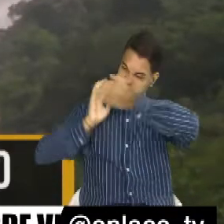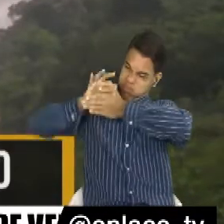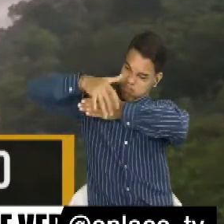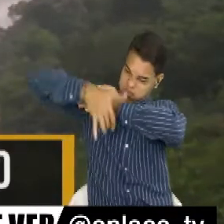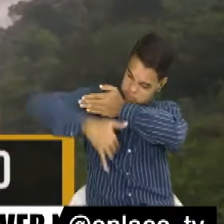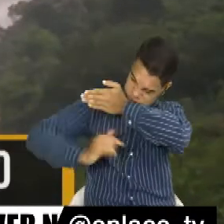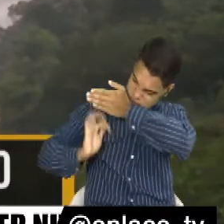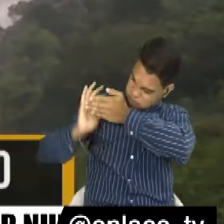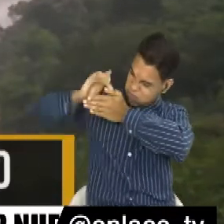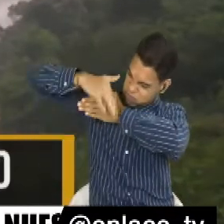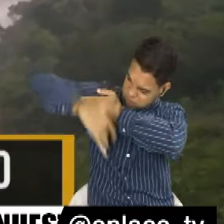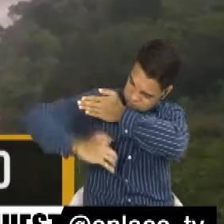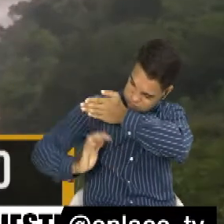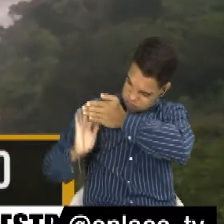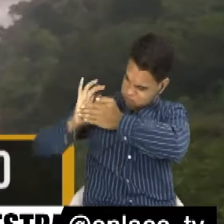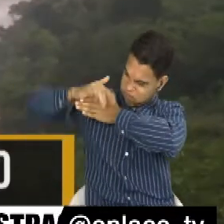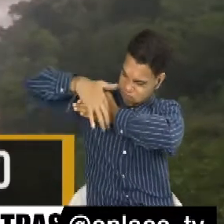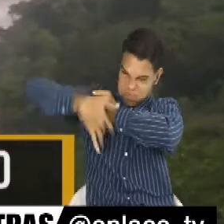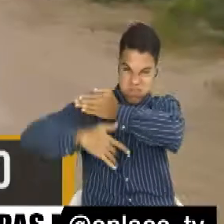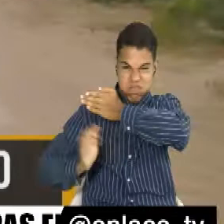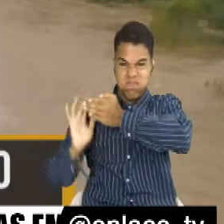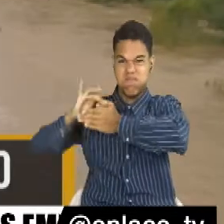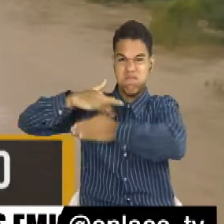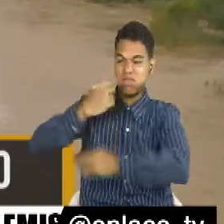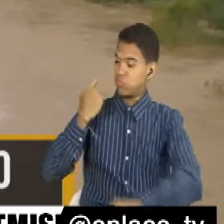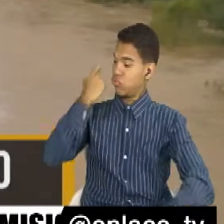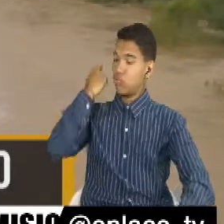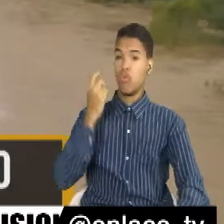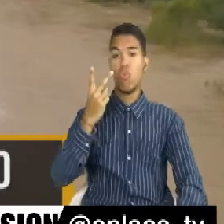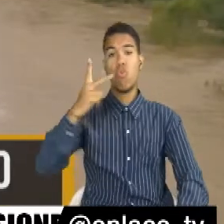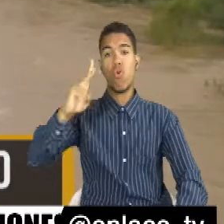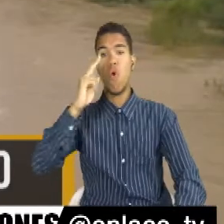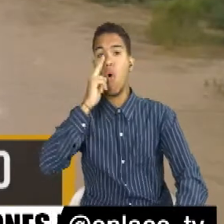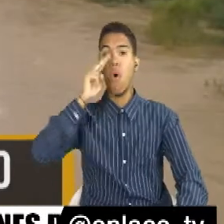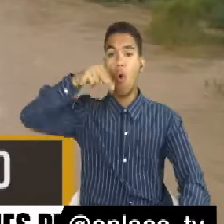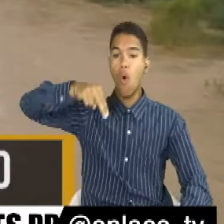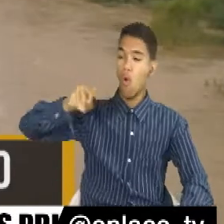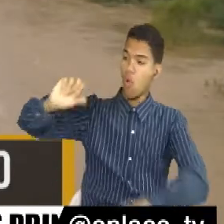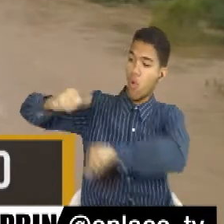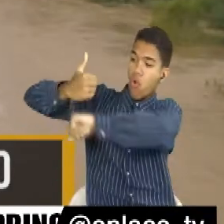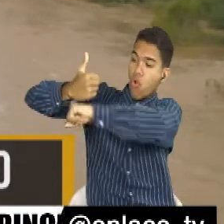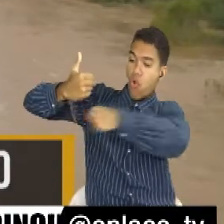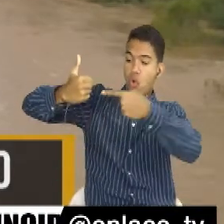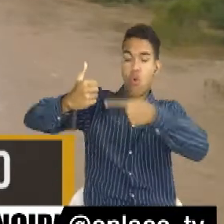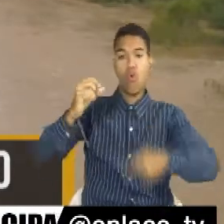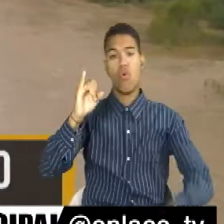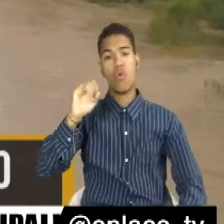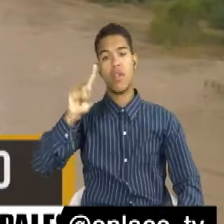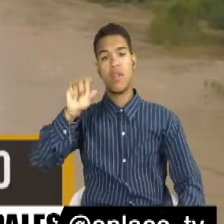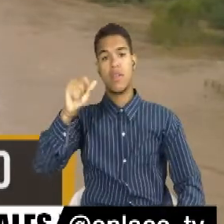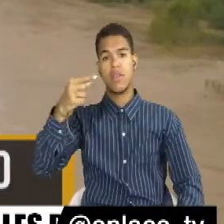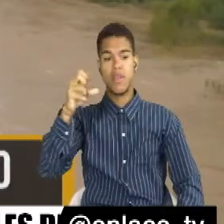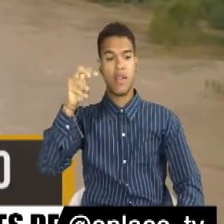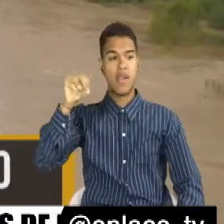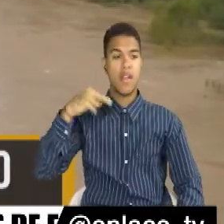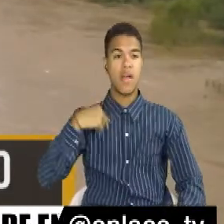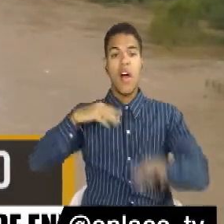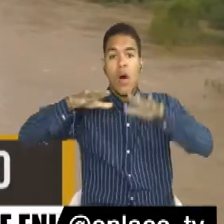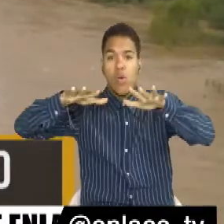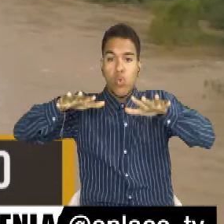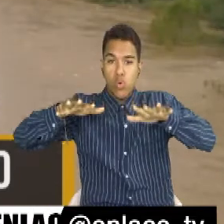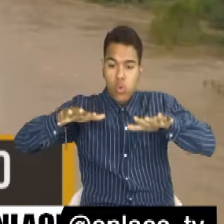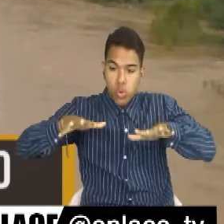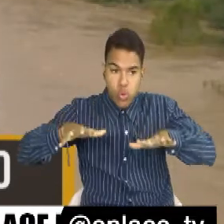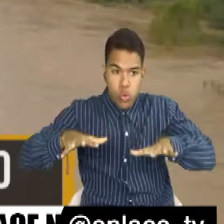vertimiento empezó el pasado 12 de junio y esta decisión fue tomada por ISAGEN tras la disminución de las precipitaciones en la cuenca del